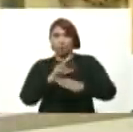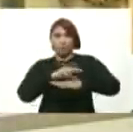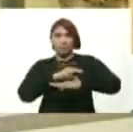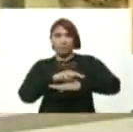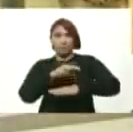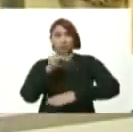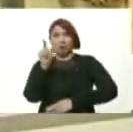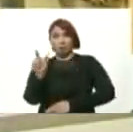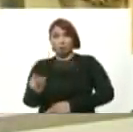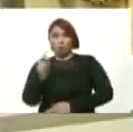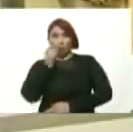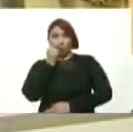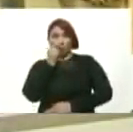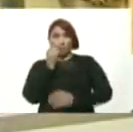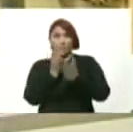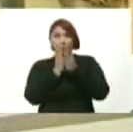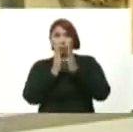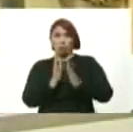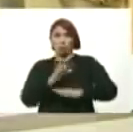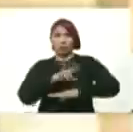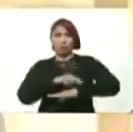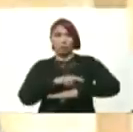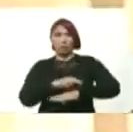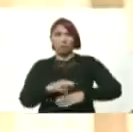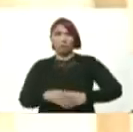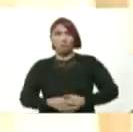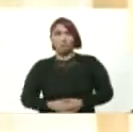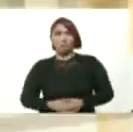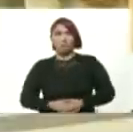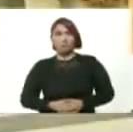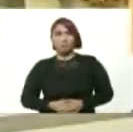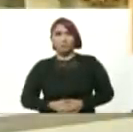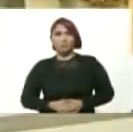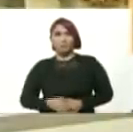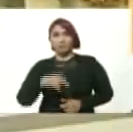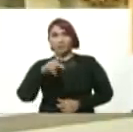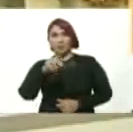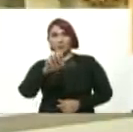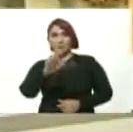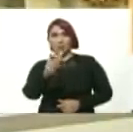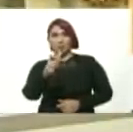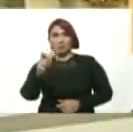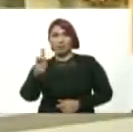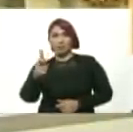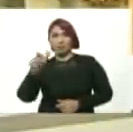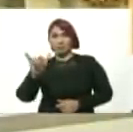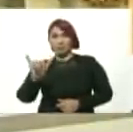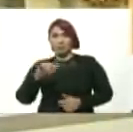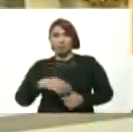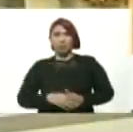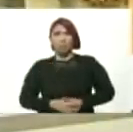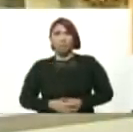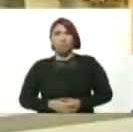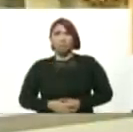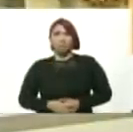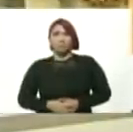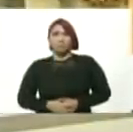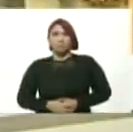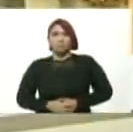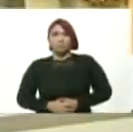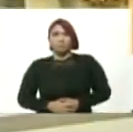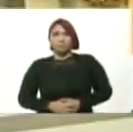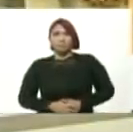rojas estudiantes a peggy creo que wayne